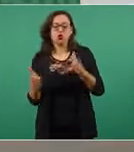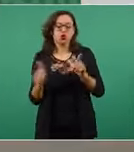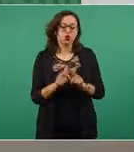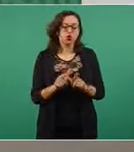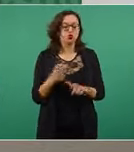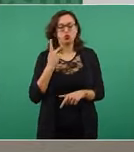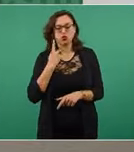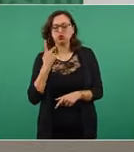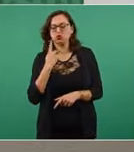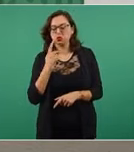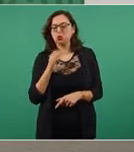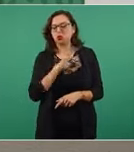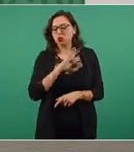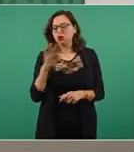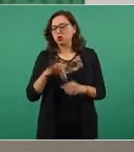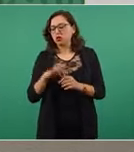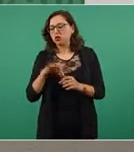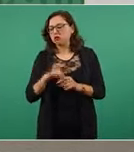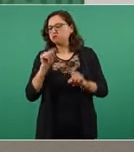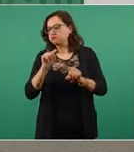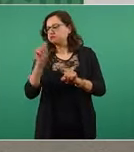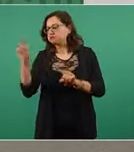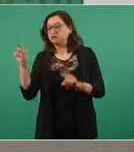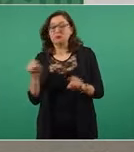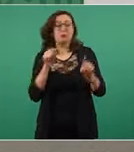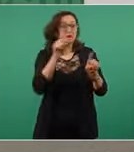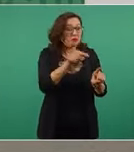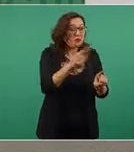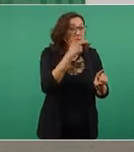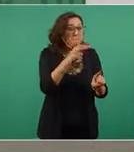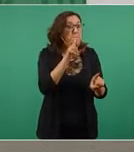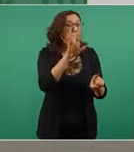PRI nunca,